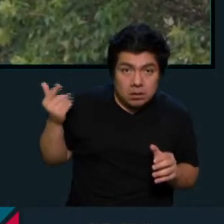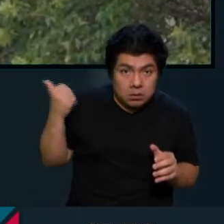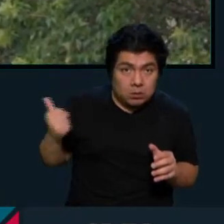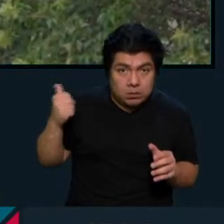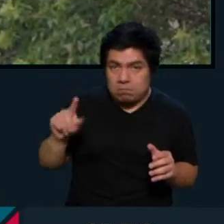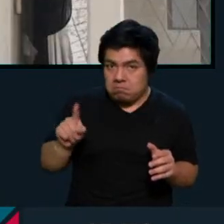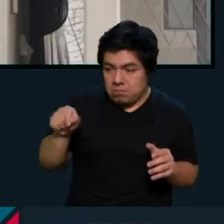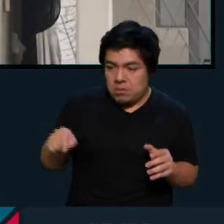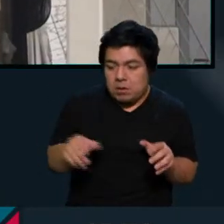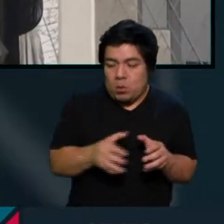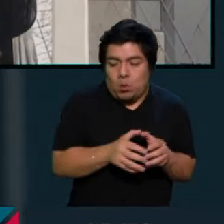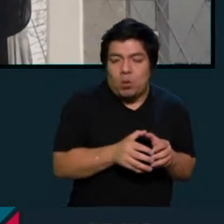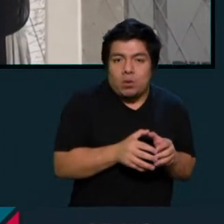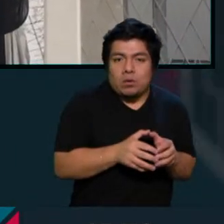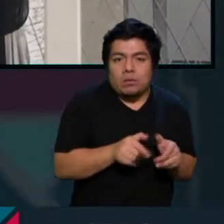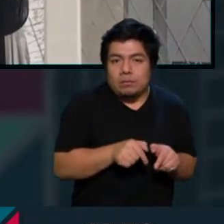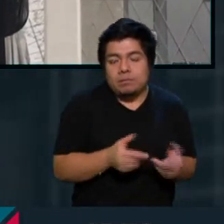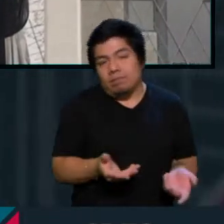años. Entonces,